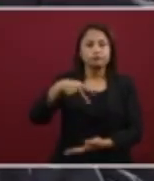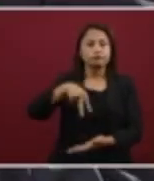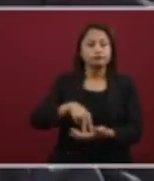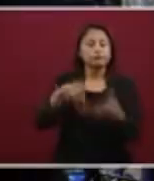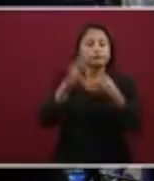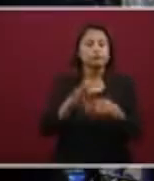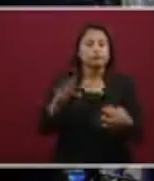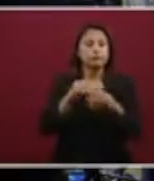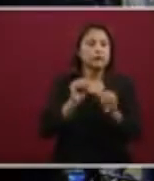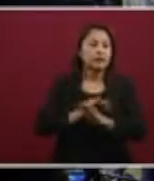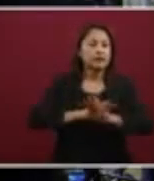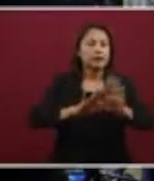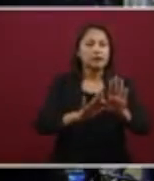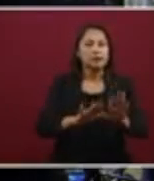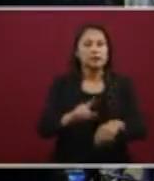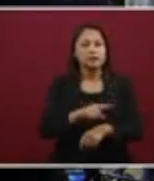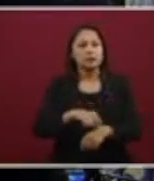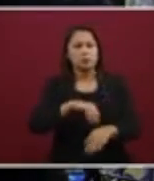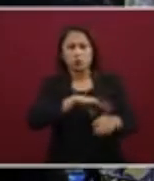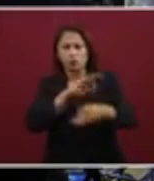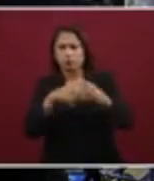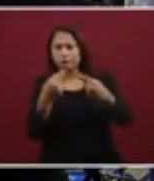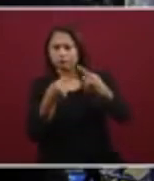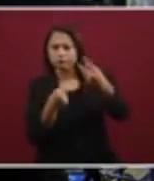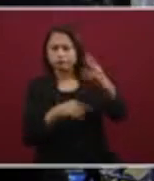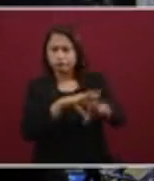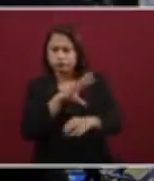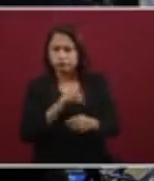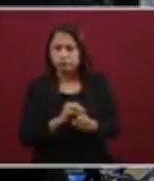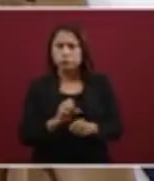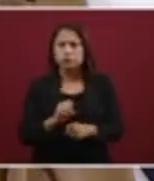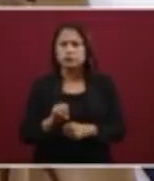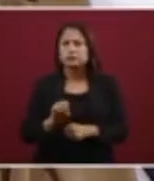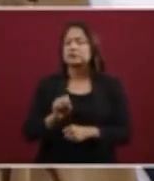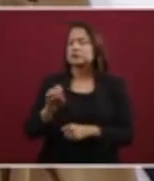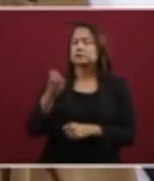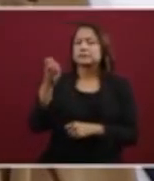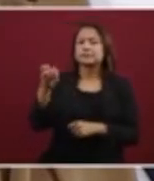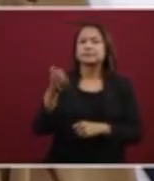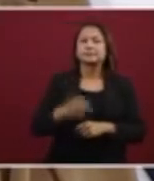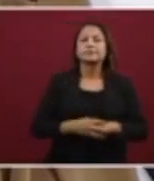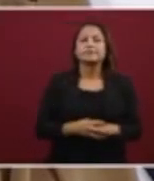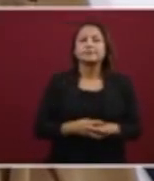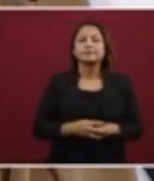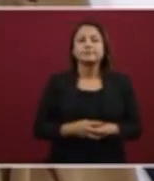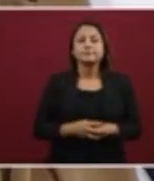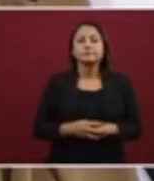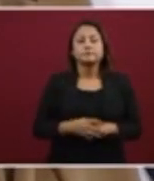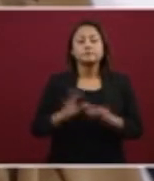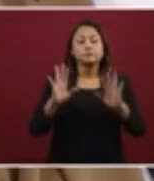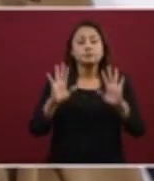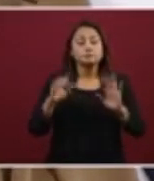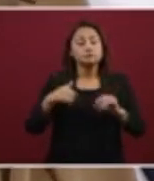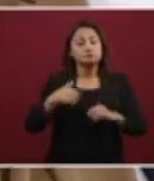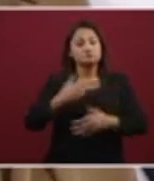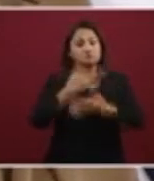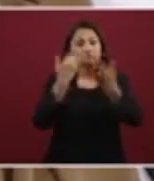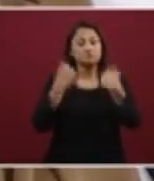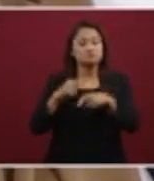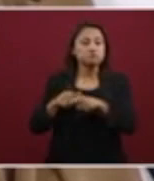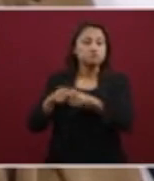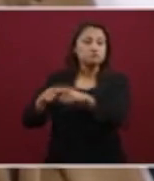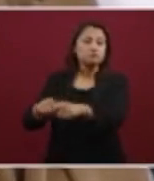aclare, digamos, sí, que se aclare todos los detalles, ¿no? Sí. Sí. No sé si continúa la idea de que será un organismo externo el que administre